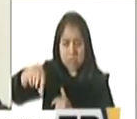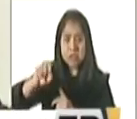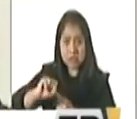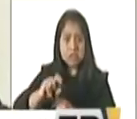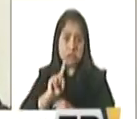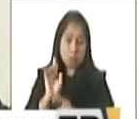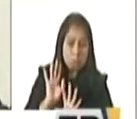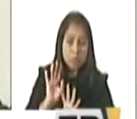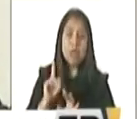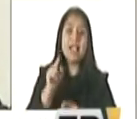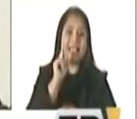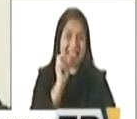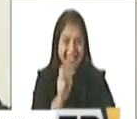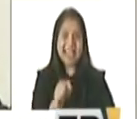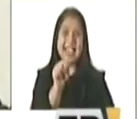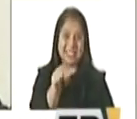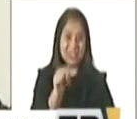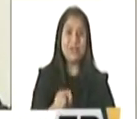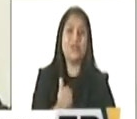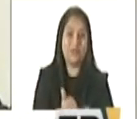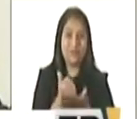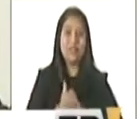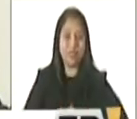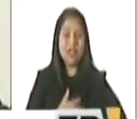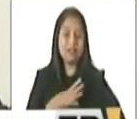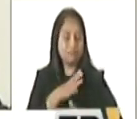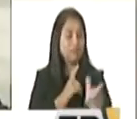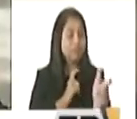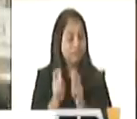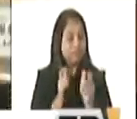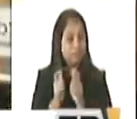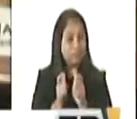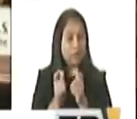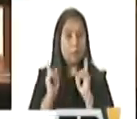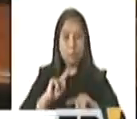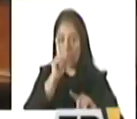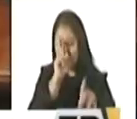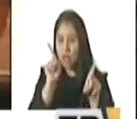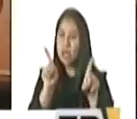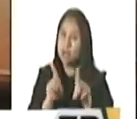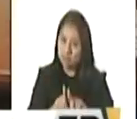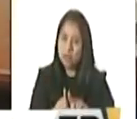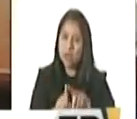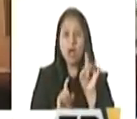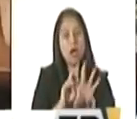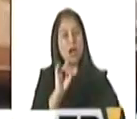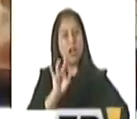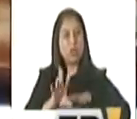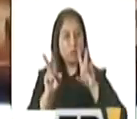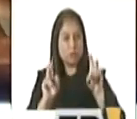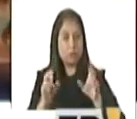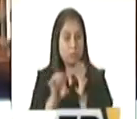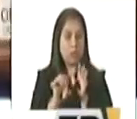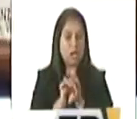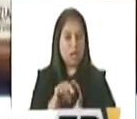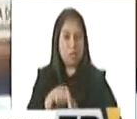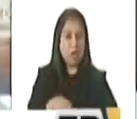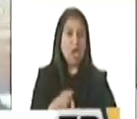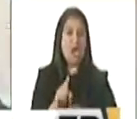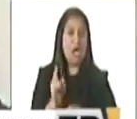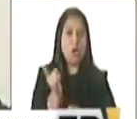ha permitido poder tener control, pero además, en algunos casos, cuando se ha visto que no hay